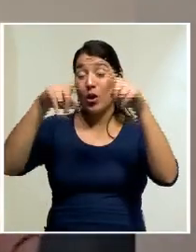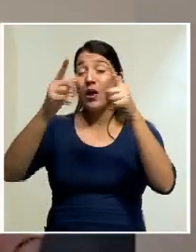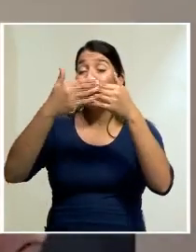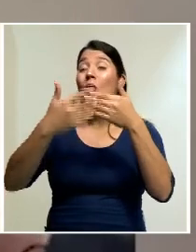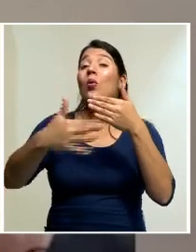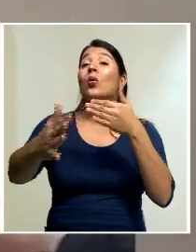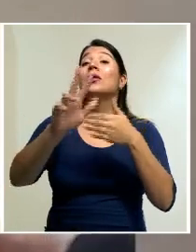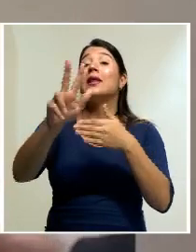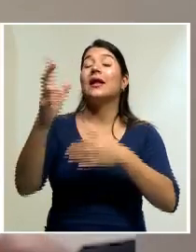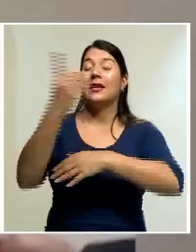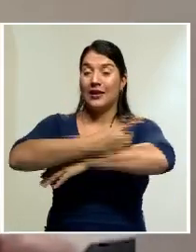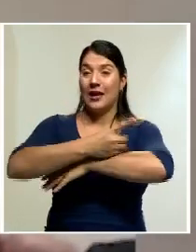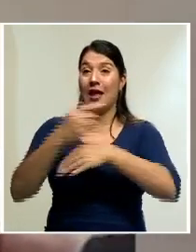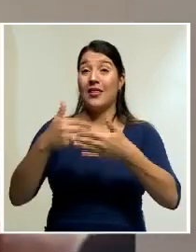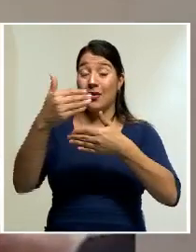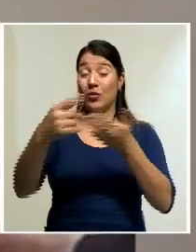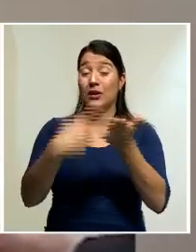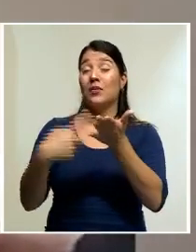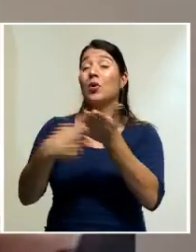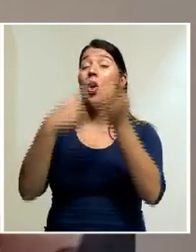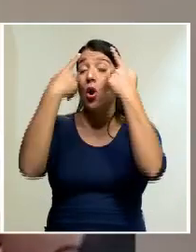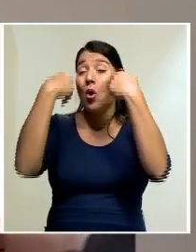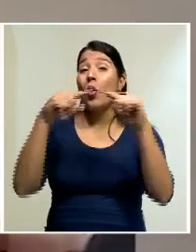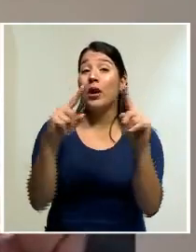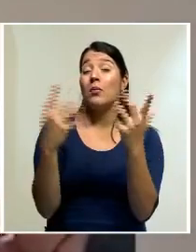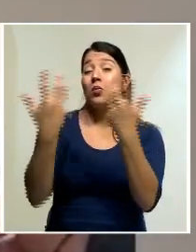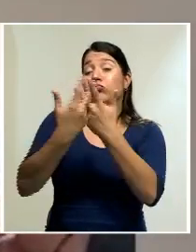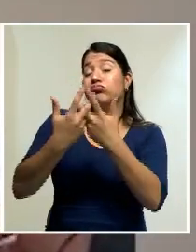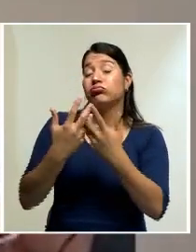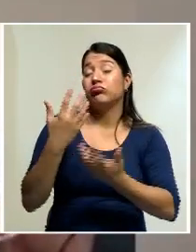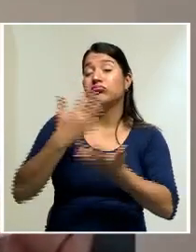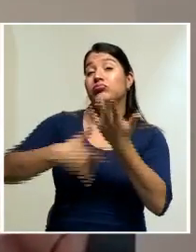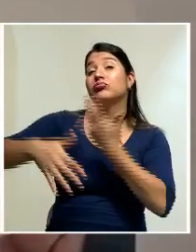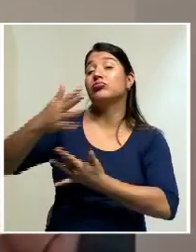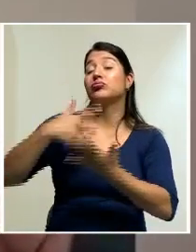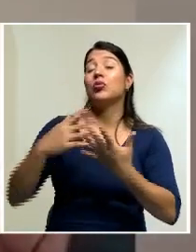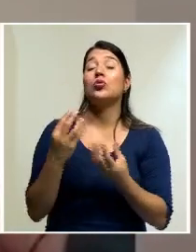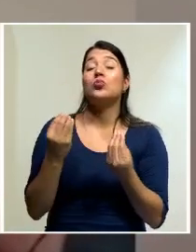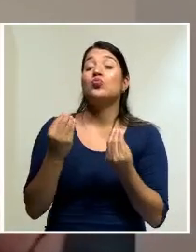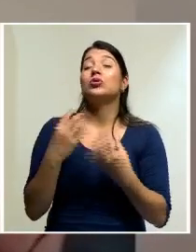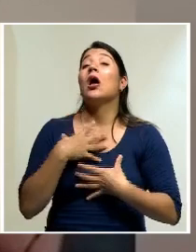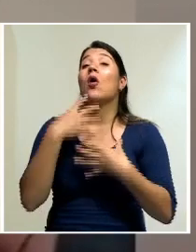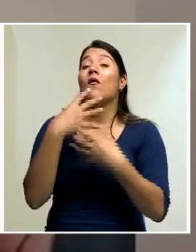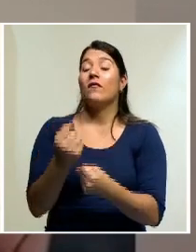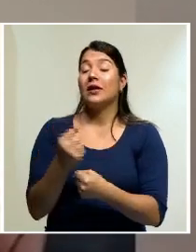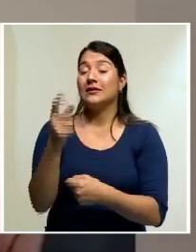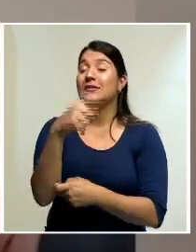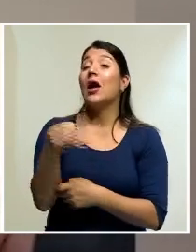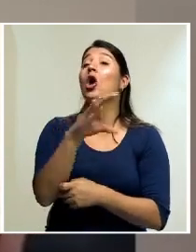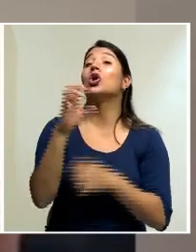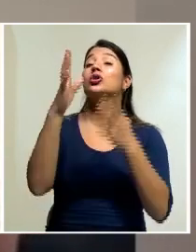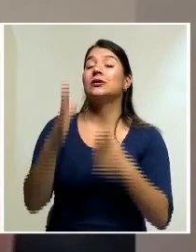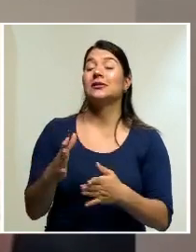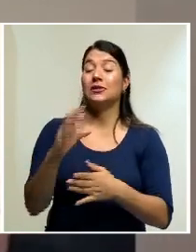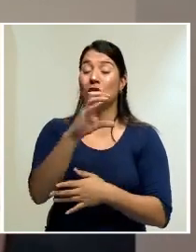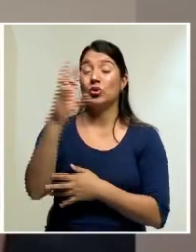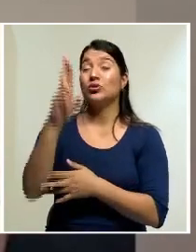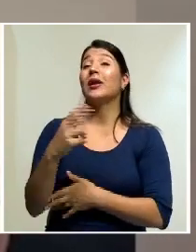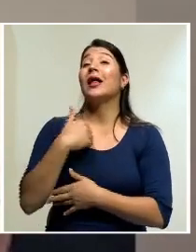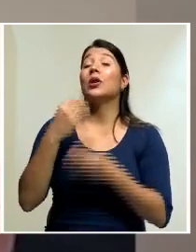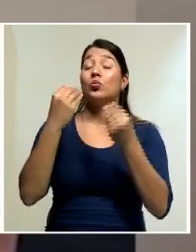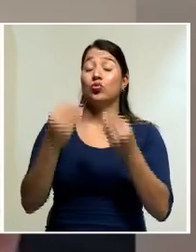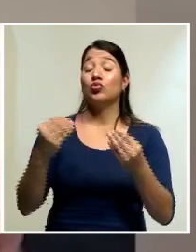debates, lograr la simpatía y la confianza de muchos costarricenses. El país tiene muchos retos, el país tiene